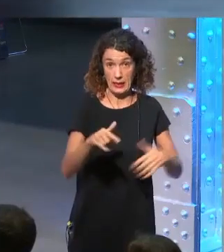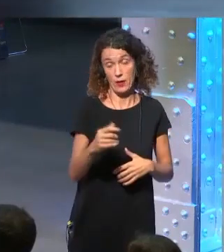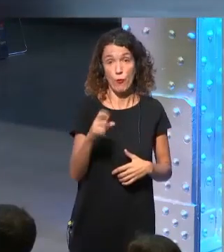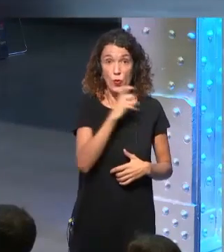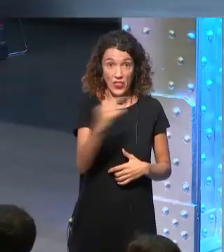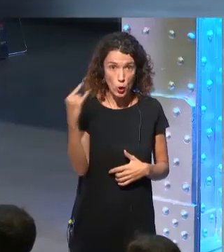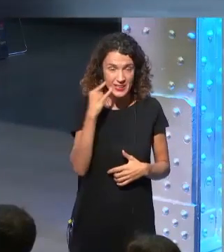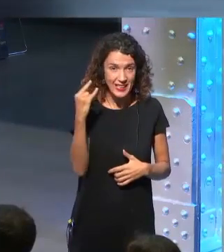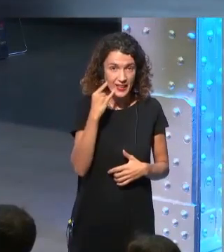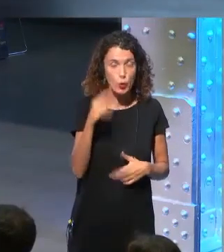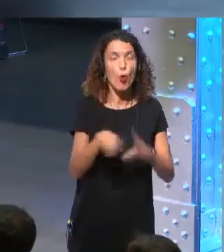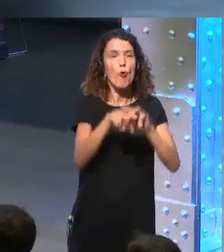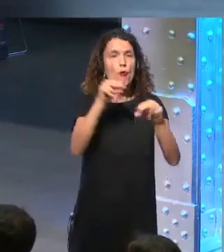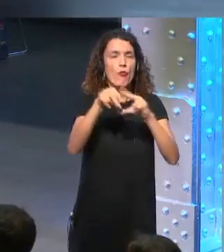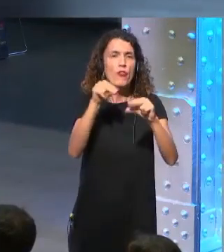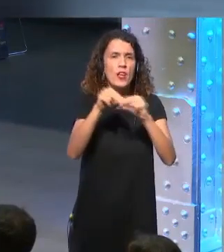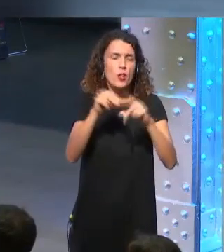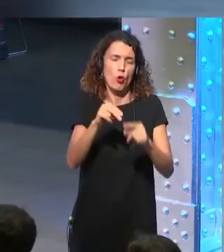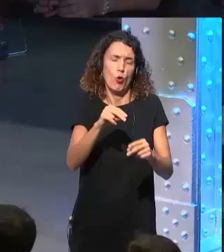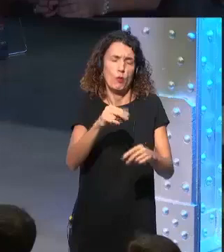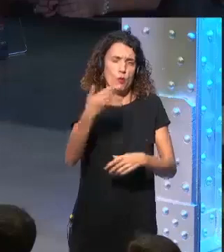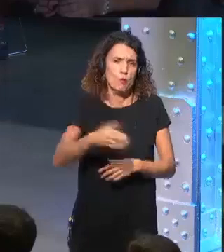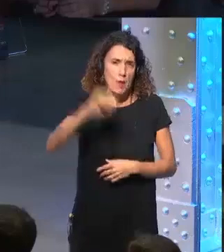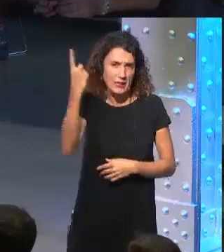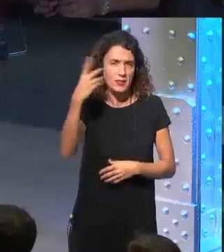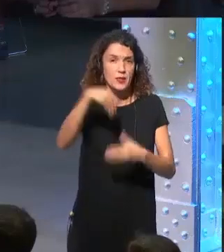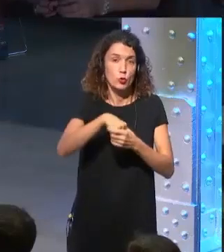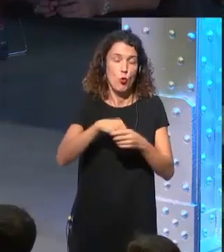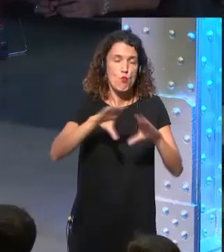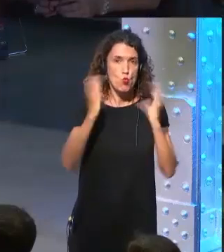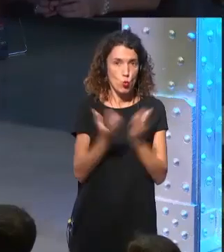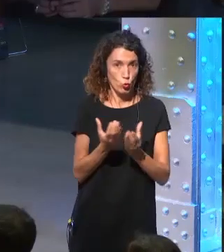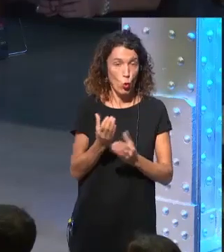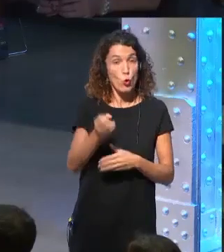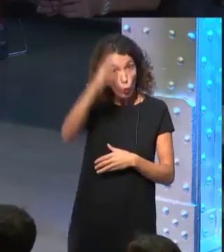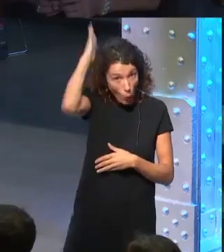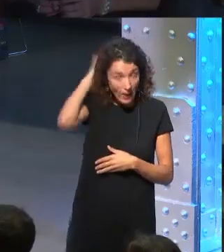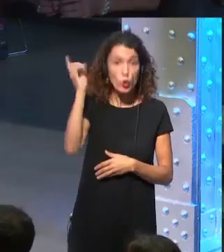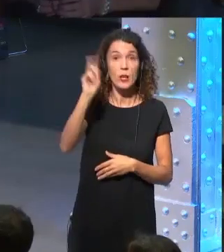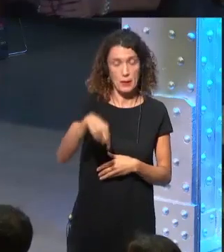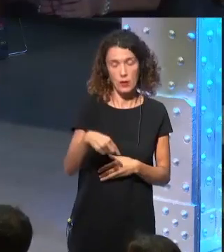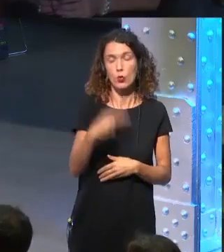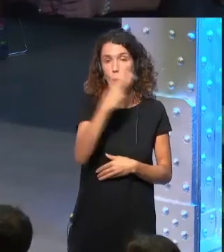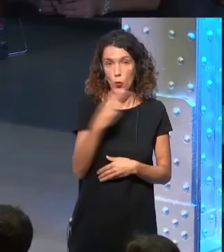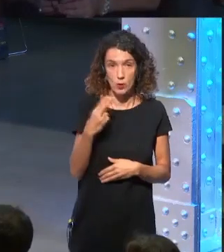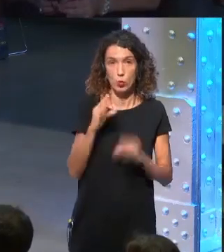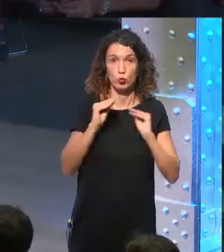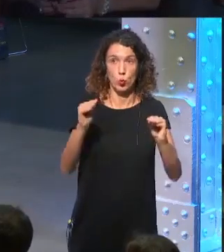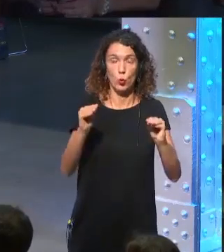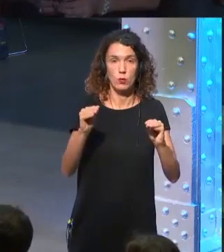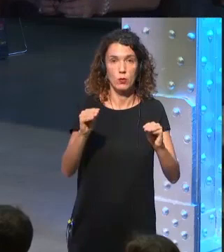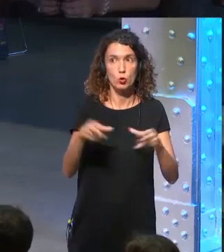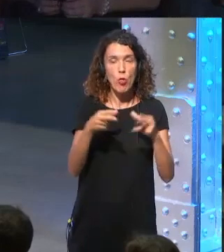entidad que emite los vídeos más renombrados sobre el mundo romano y es menester agradecer ese compromiso con la